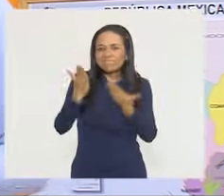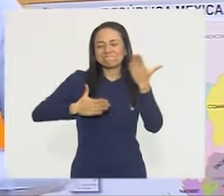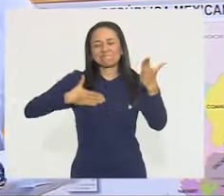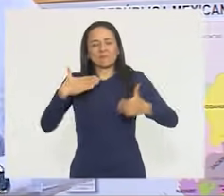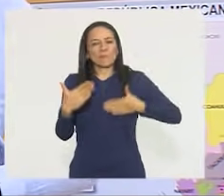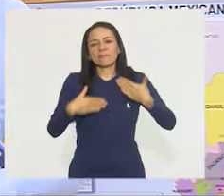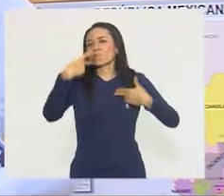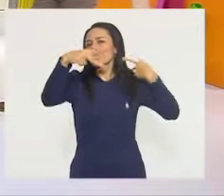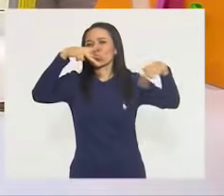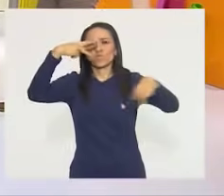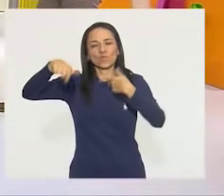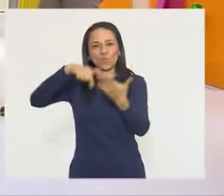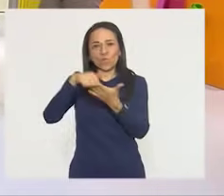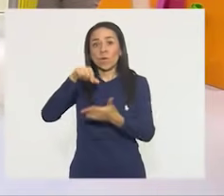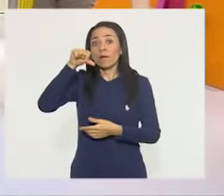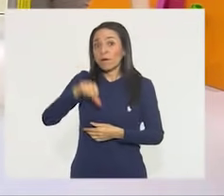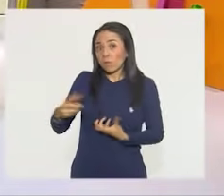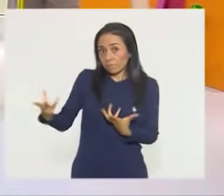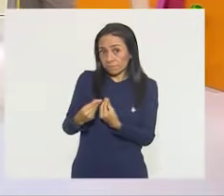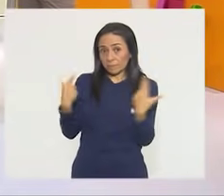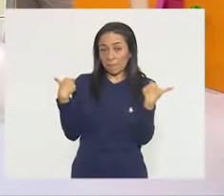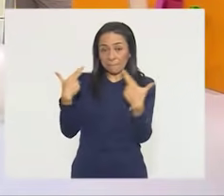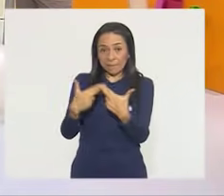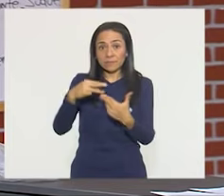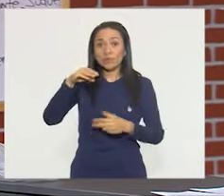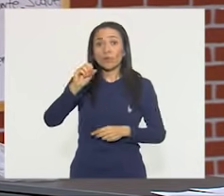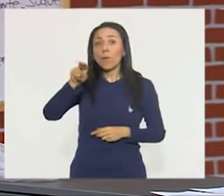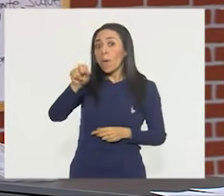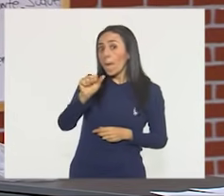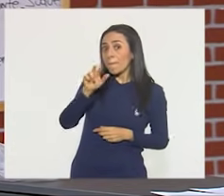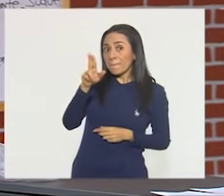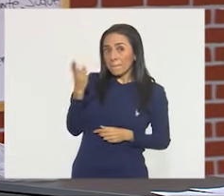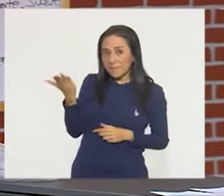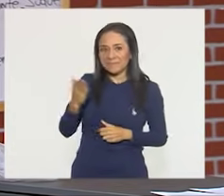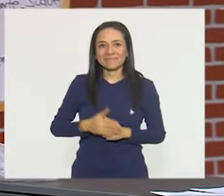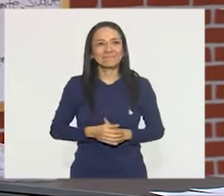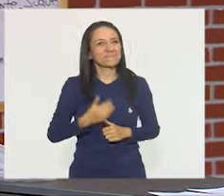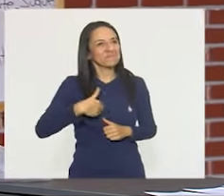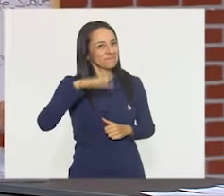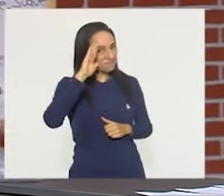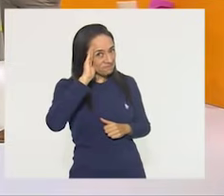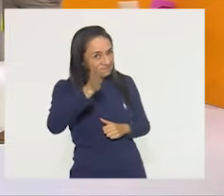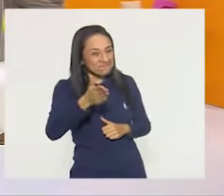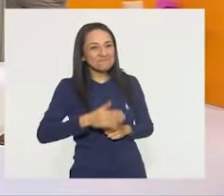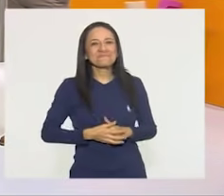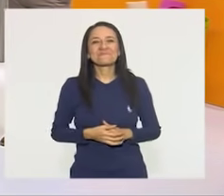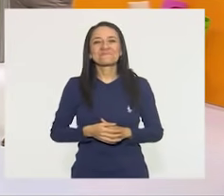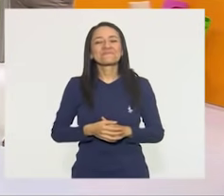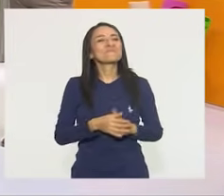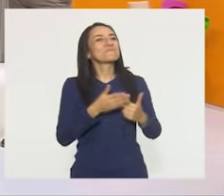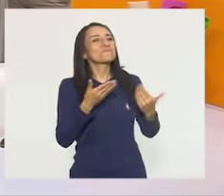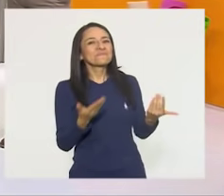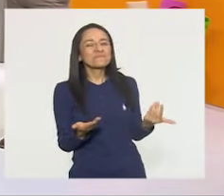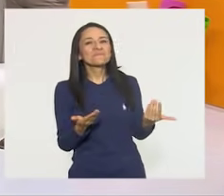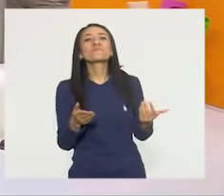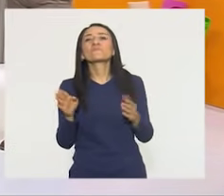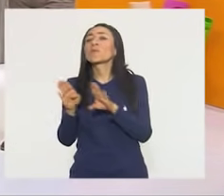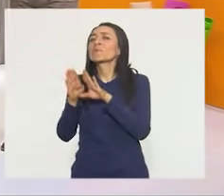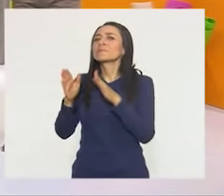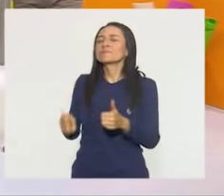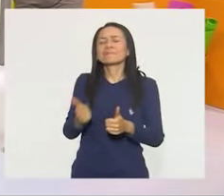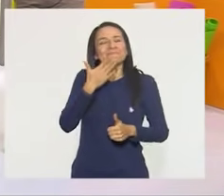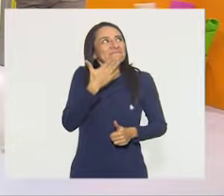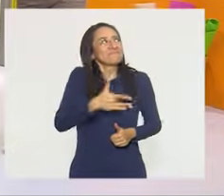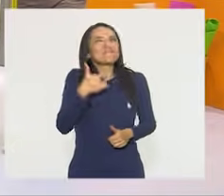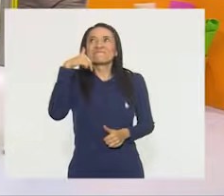el profesor Omar Morales. Omar, ¿cómo estás? Hola, ¿qué tal, Aníbal? Muy bien, fascinado de estar en este lugar. Me